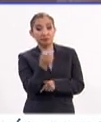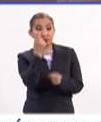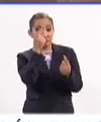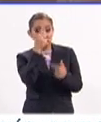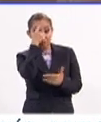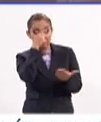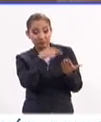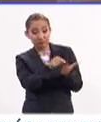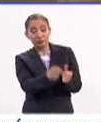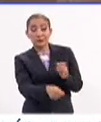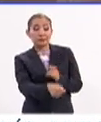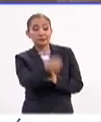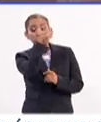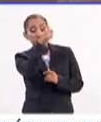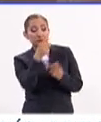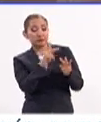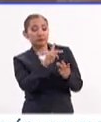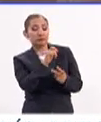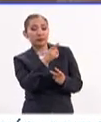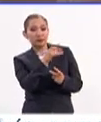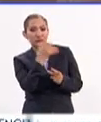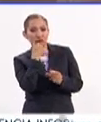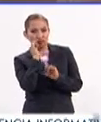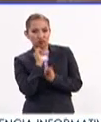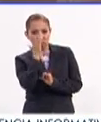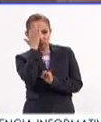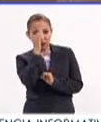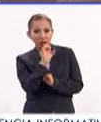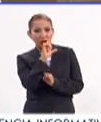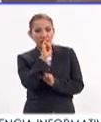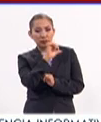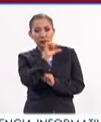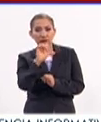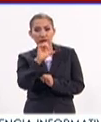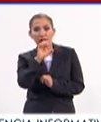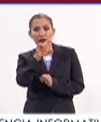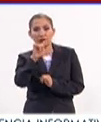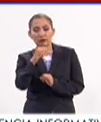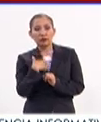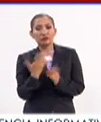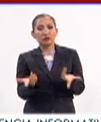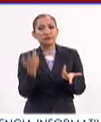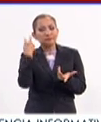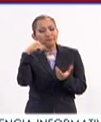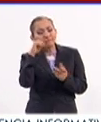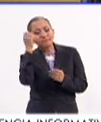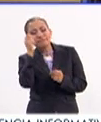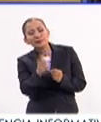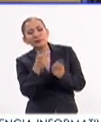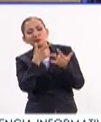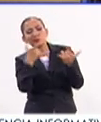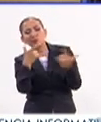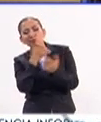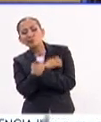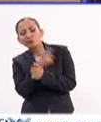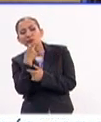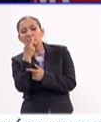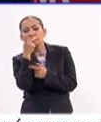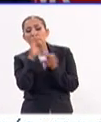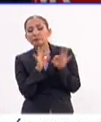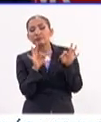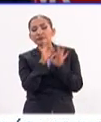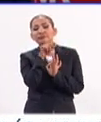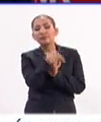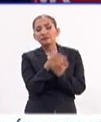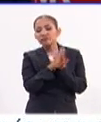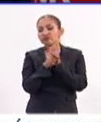algunos consideran el primer pedagogo mexicano, como Carlos Acarrillo. Travesías por la historia de la educación también reflexiona sobre la